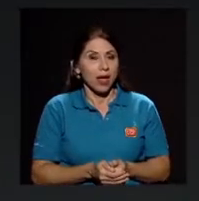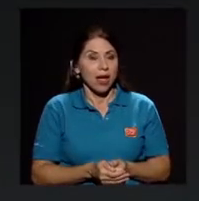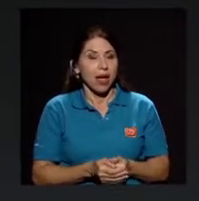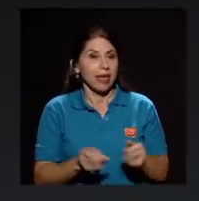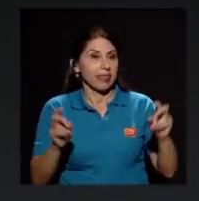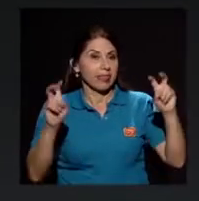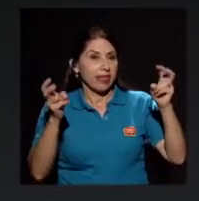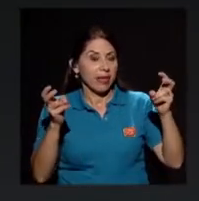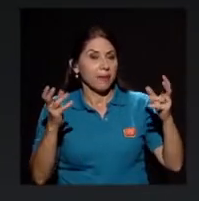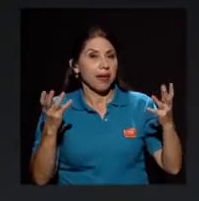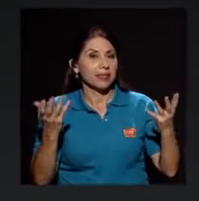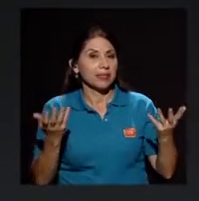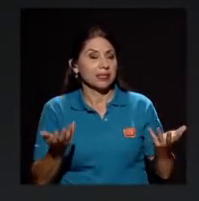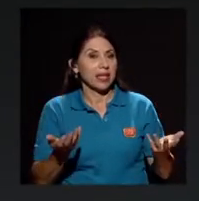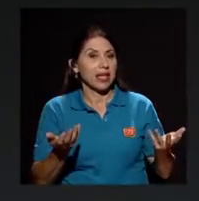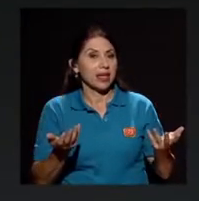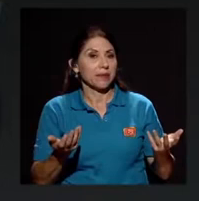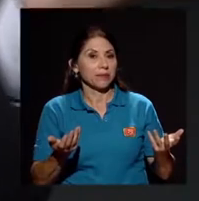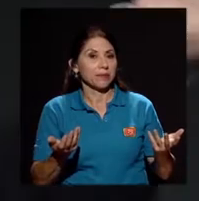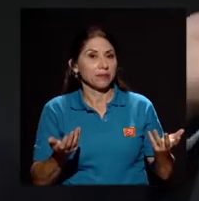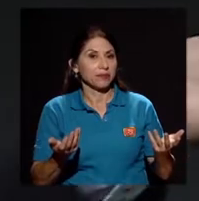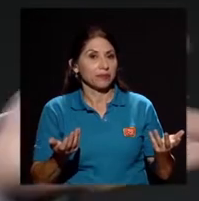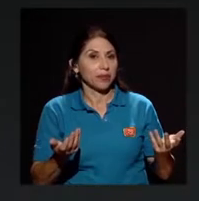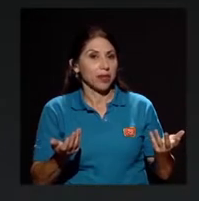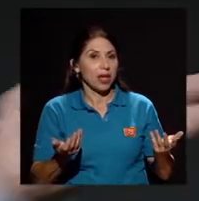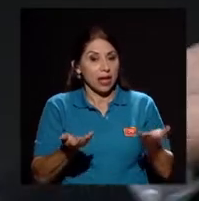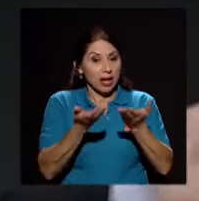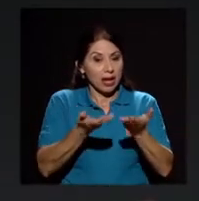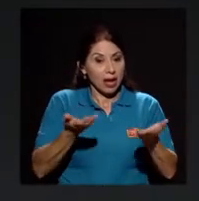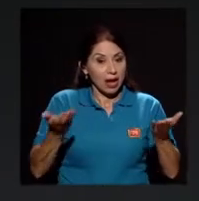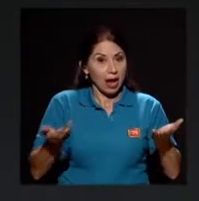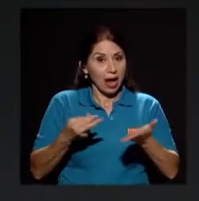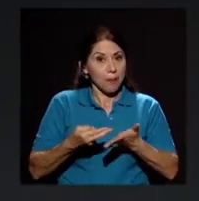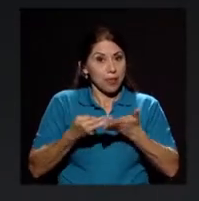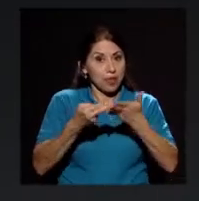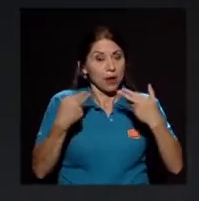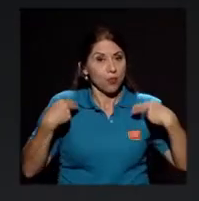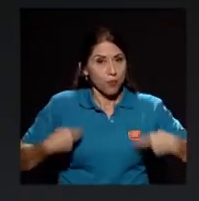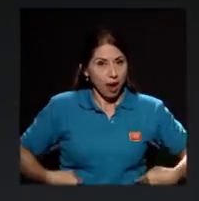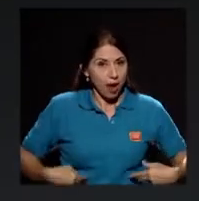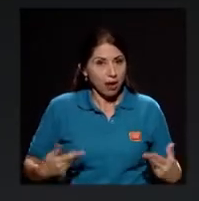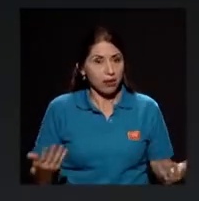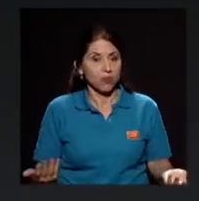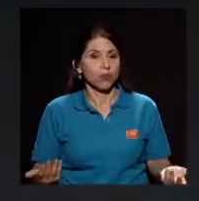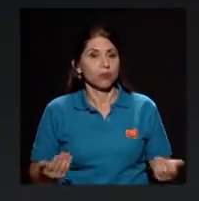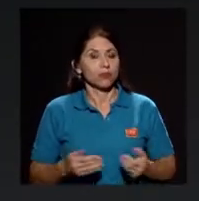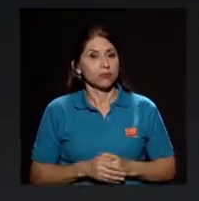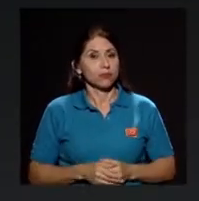t de capital humano de d